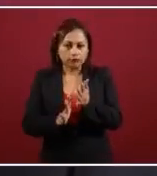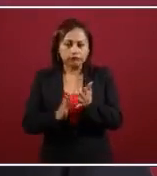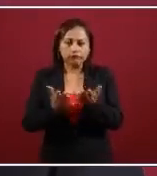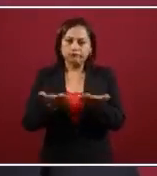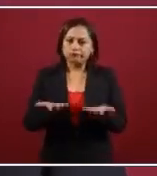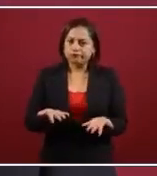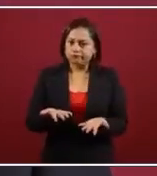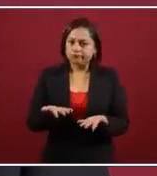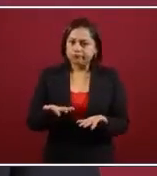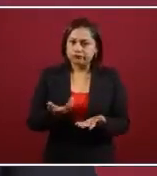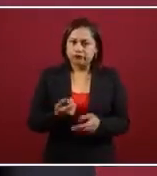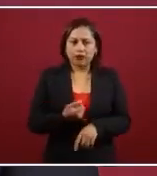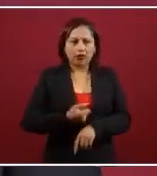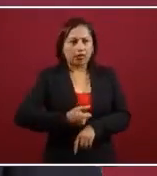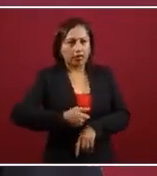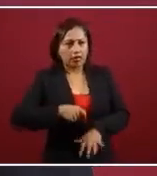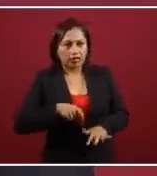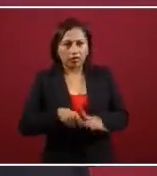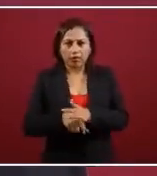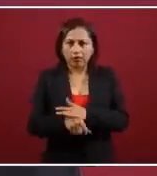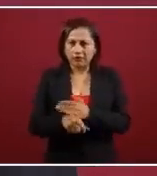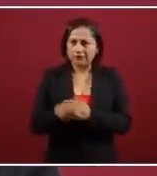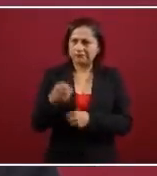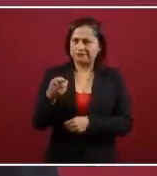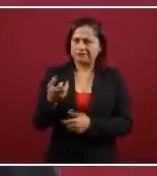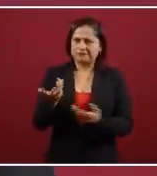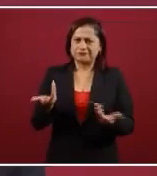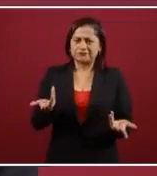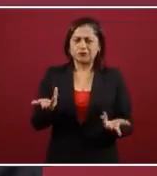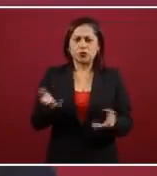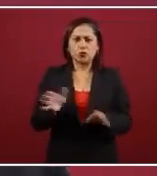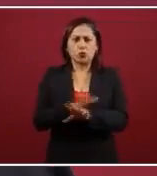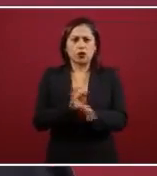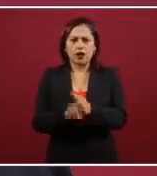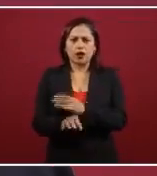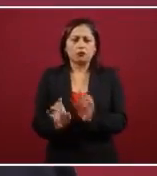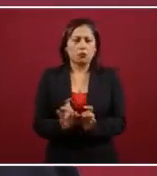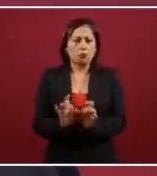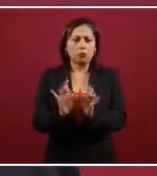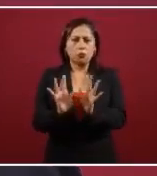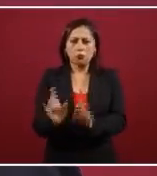De repente, una gente, un vivillo,